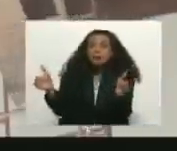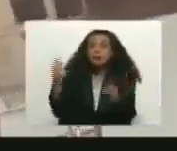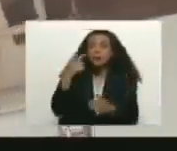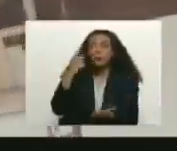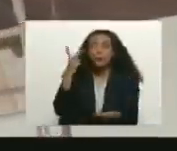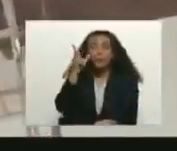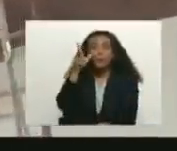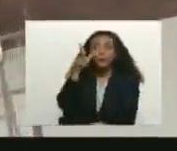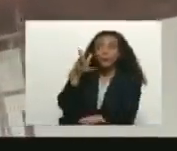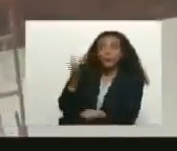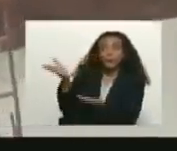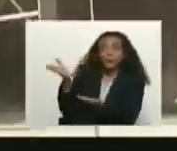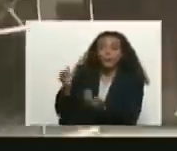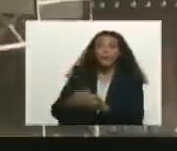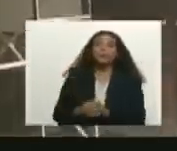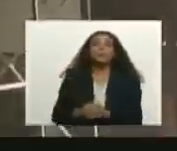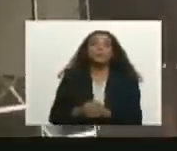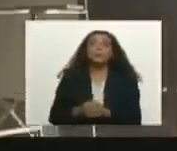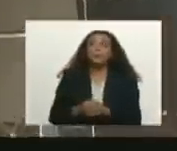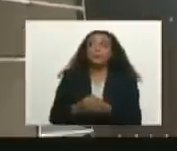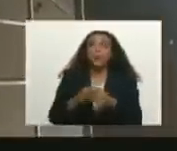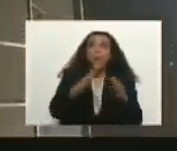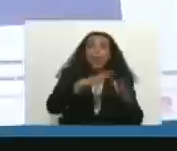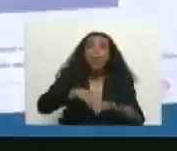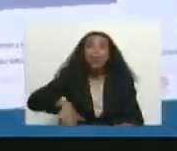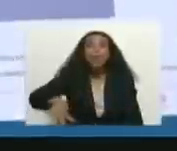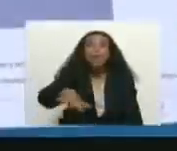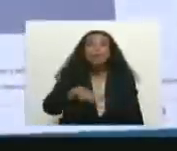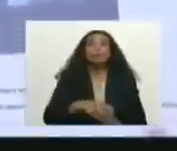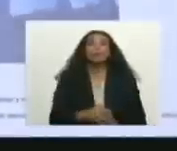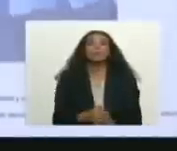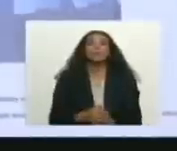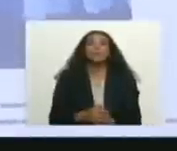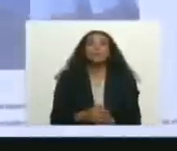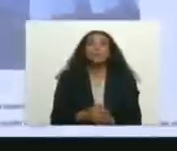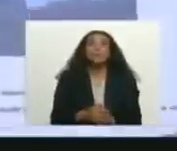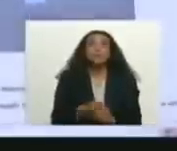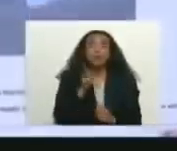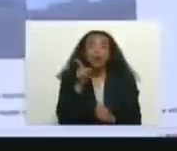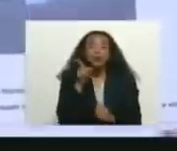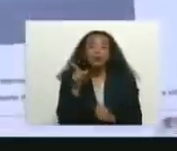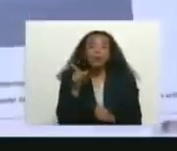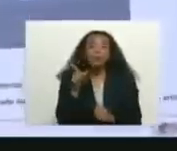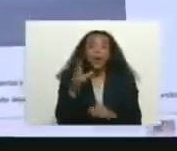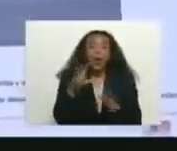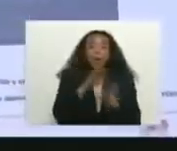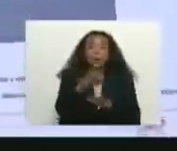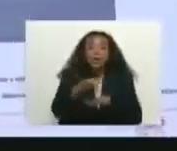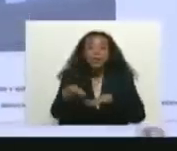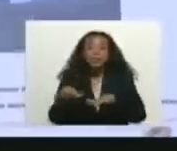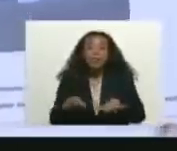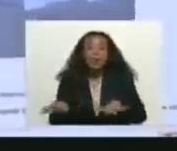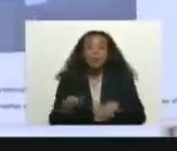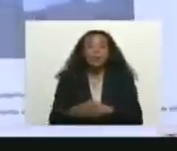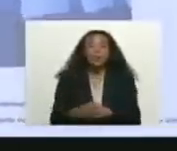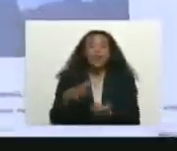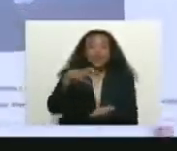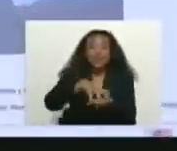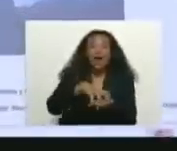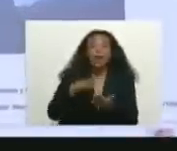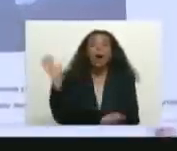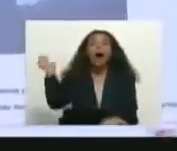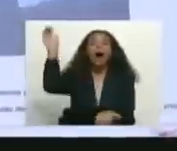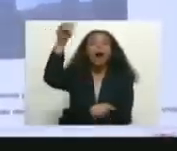poncharlo ahí para verlo. La iglesia de Taguay. Esto es en el municipio Urdaneta del estado